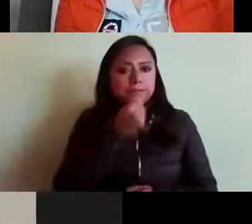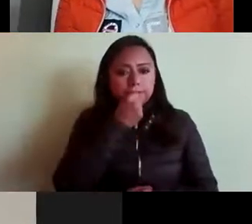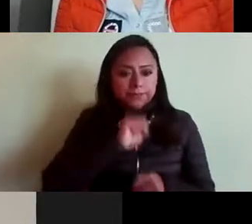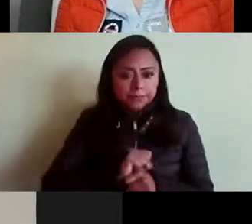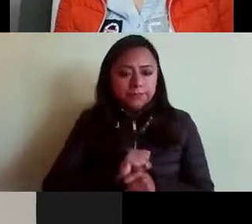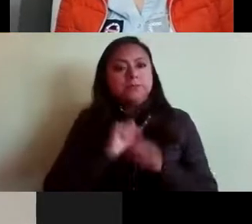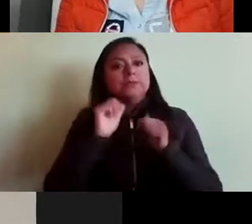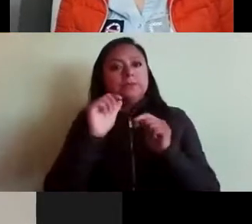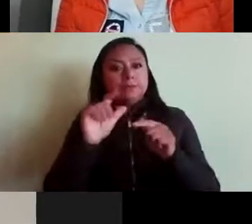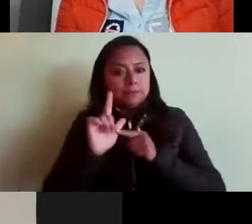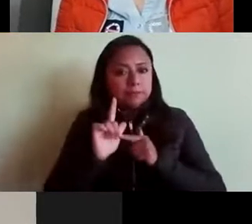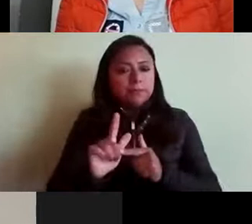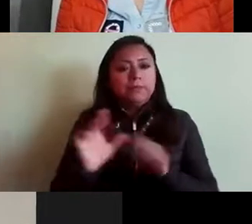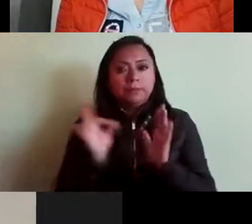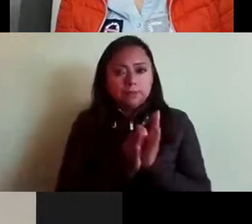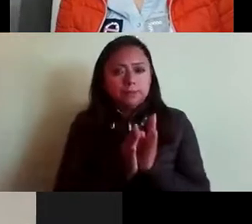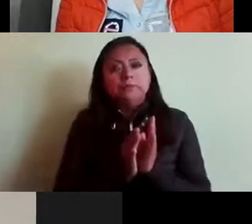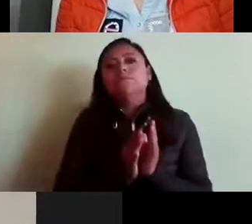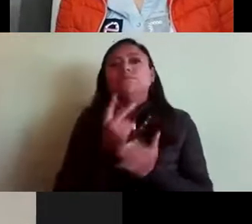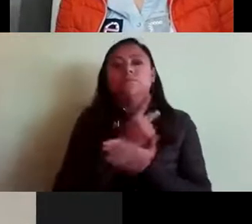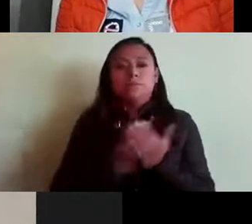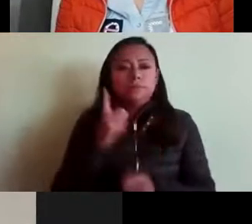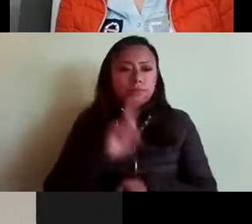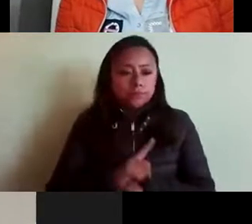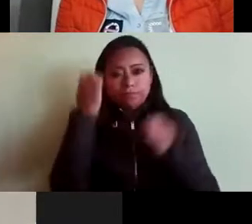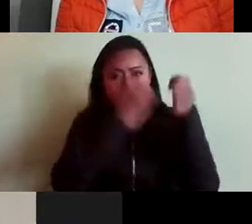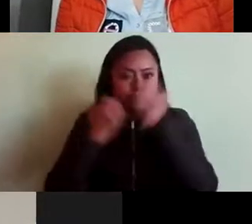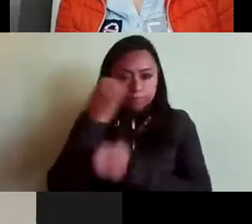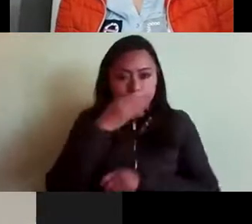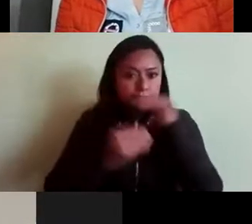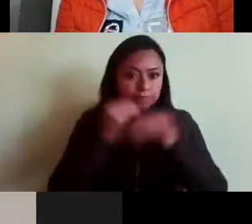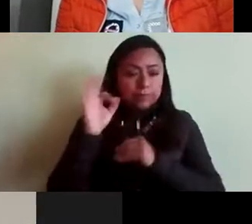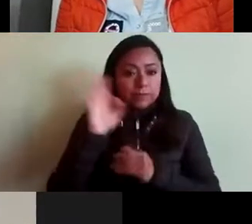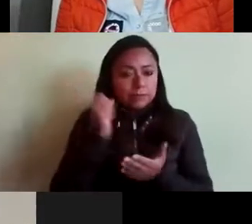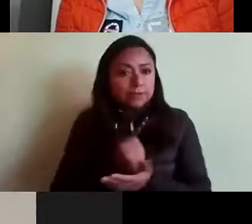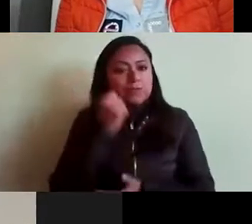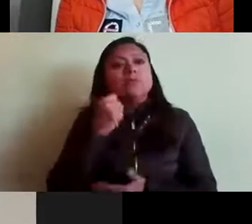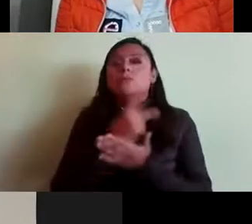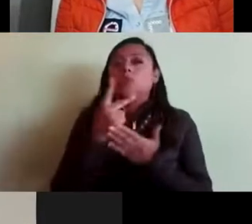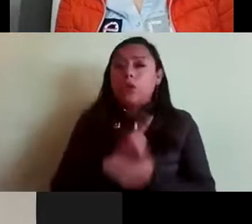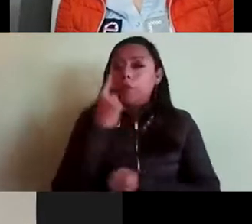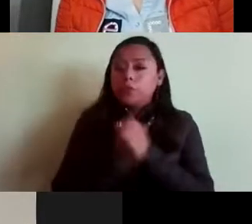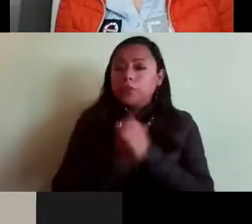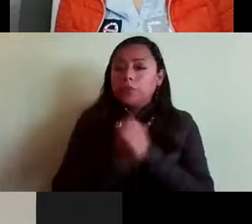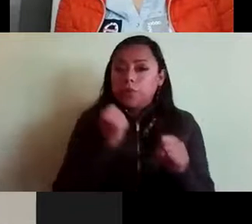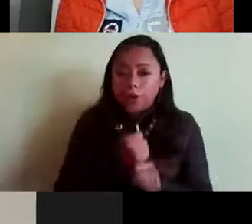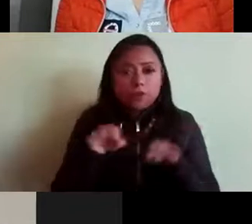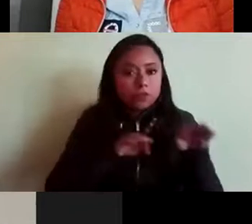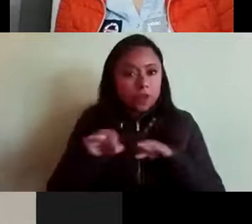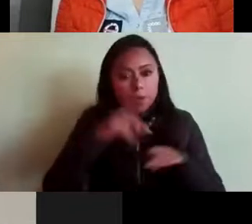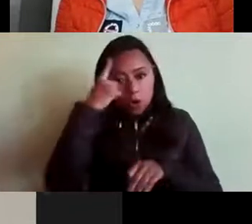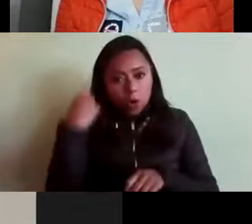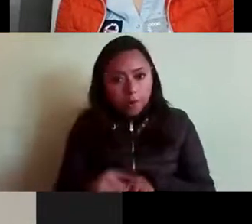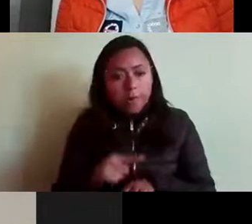orden del día es análisis, discusión y en su caso aprobación del programa anual de trabajo para el tercer año legislativo de la